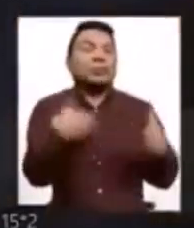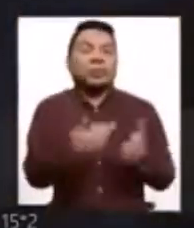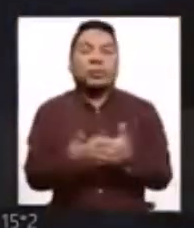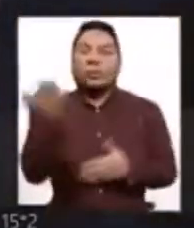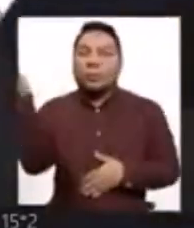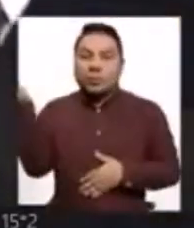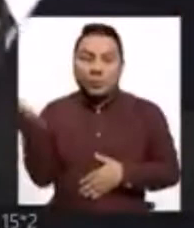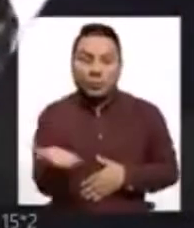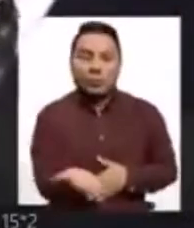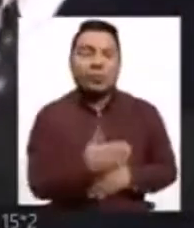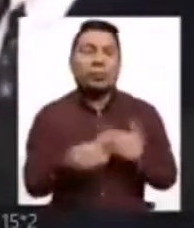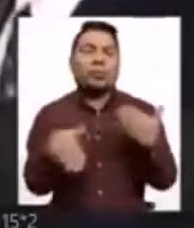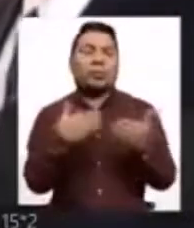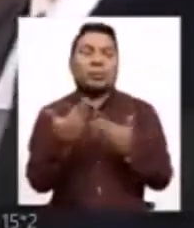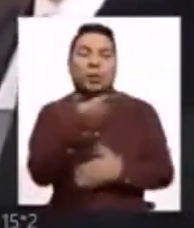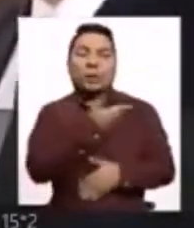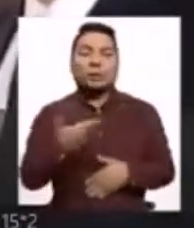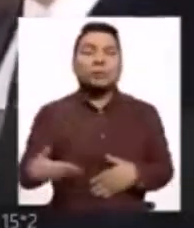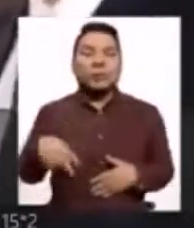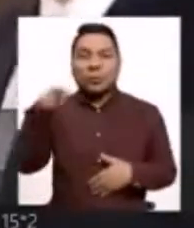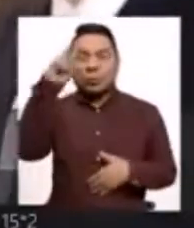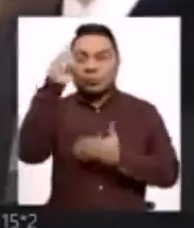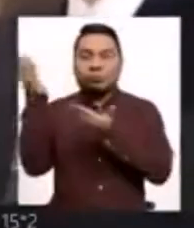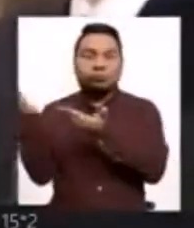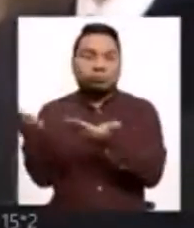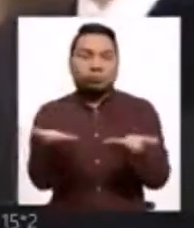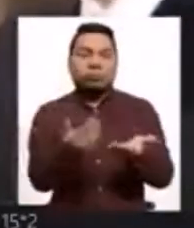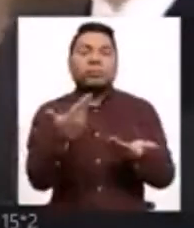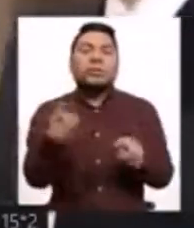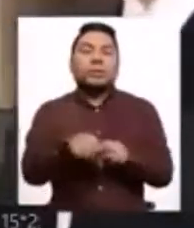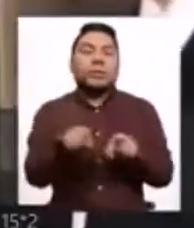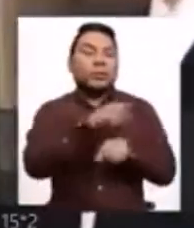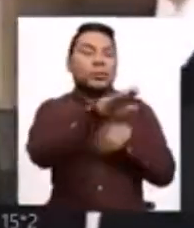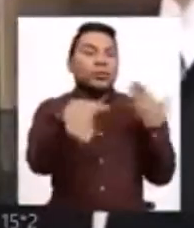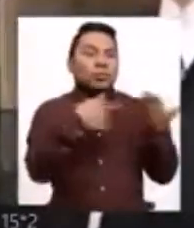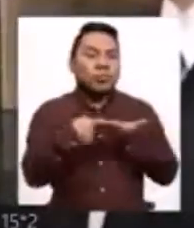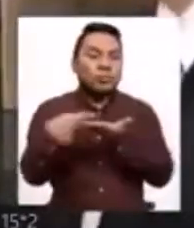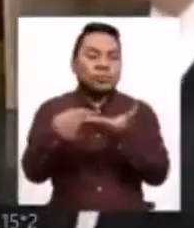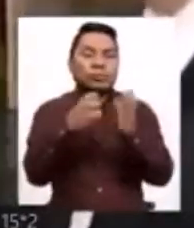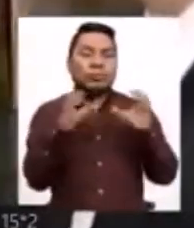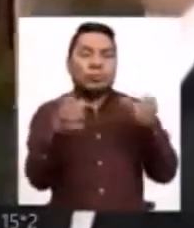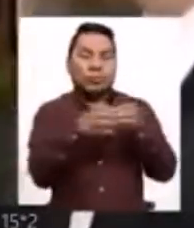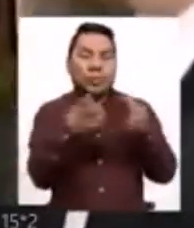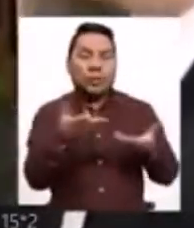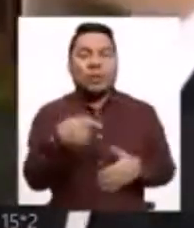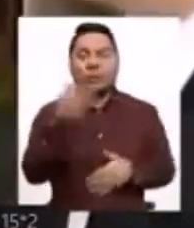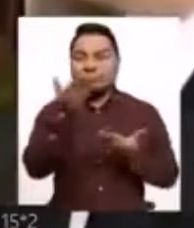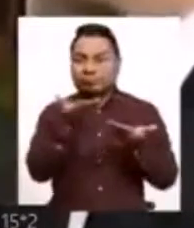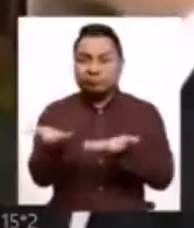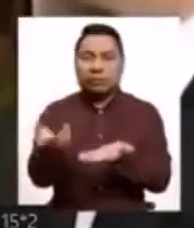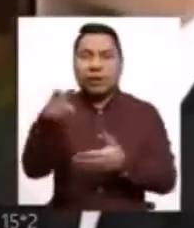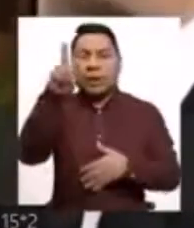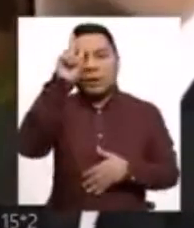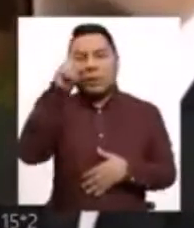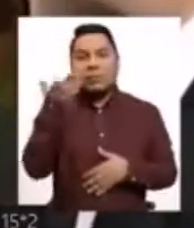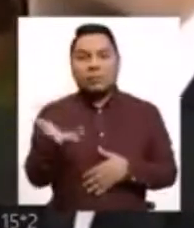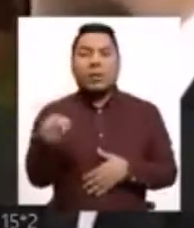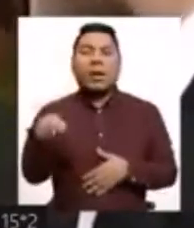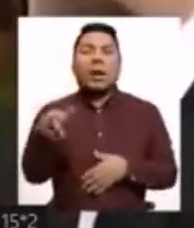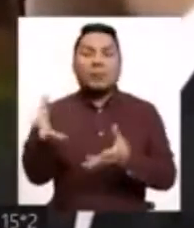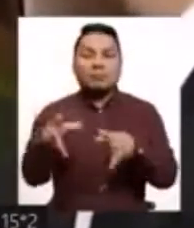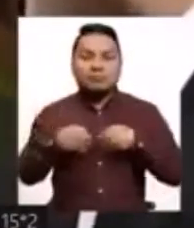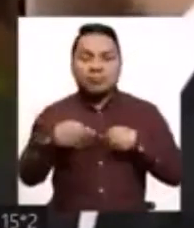eclesiásticas como del Estado peruano, que van a estar involucradas en la visita del Santo Padre en enero a nuestro país. Y han sido